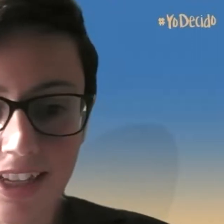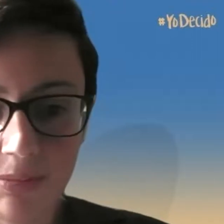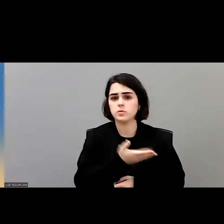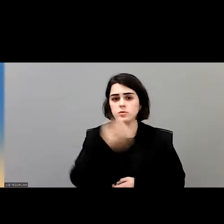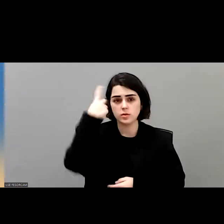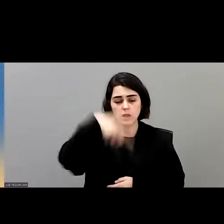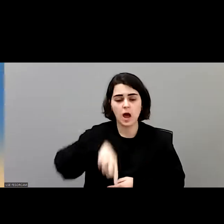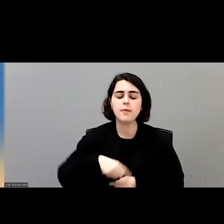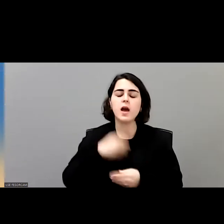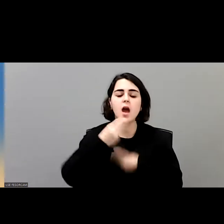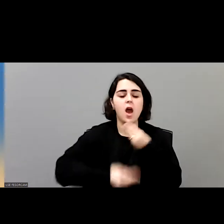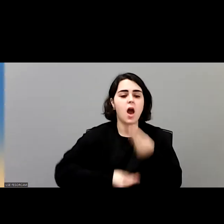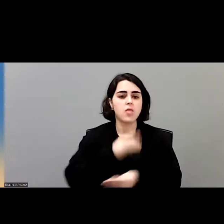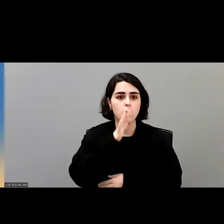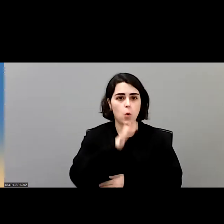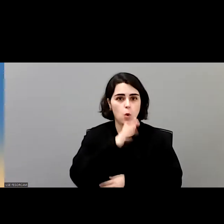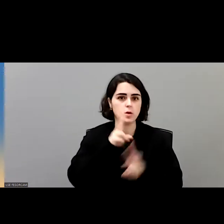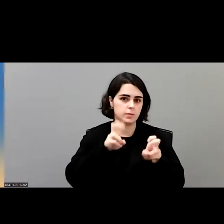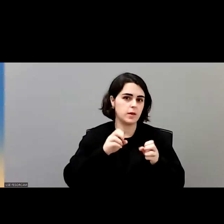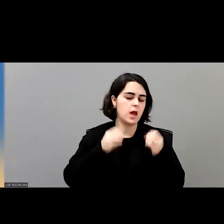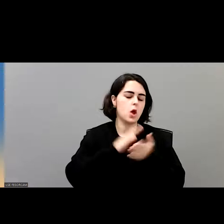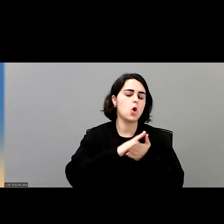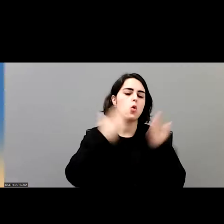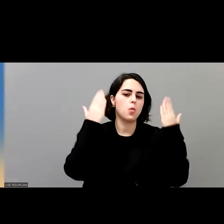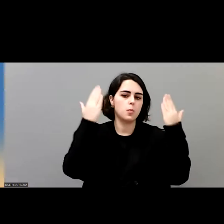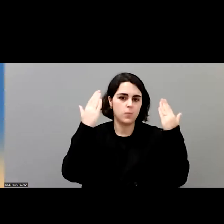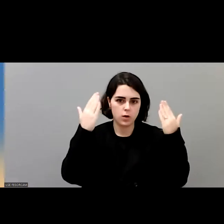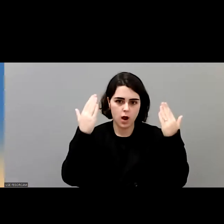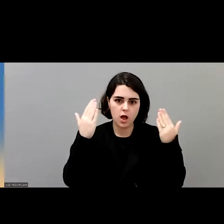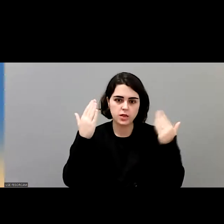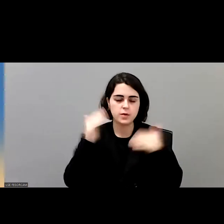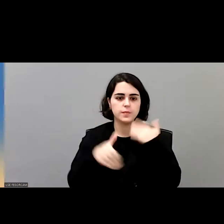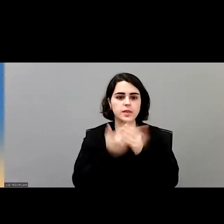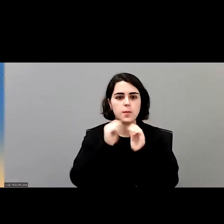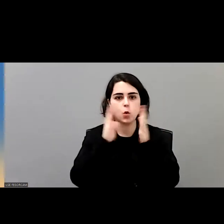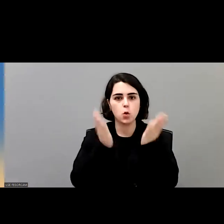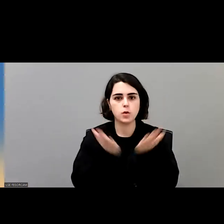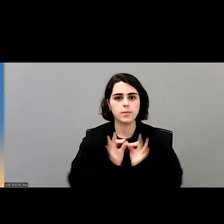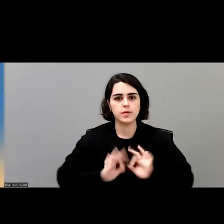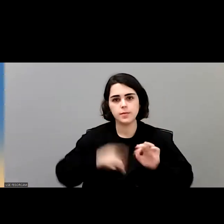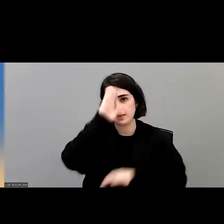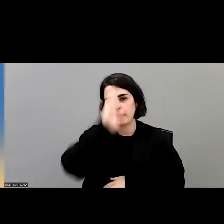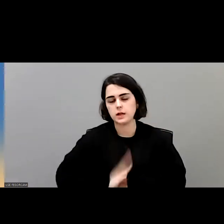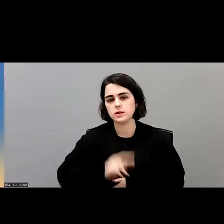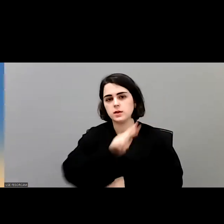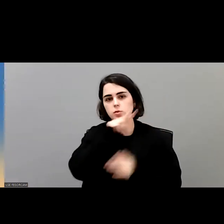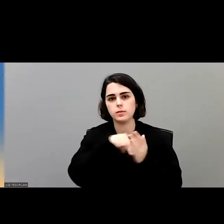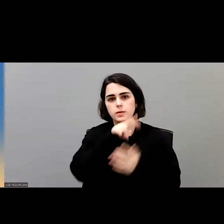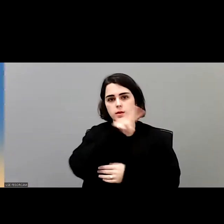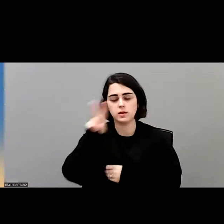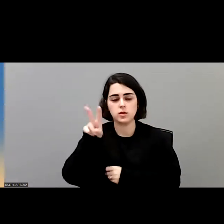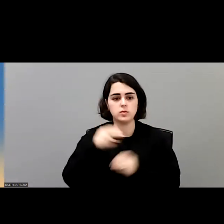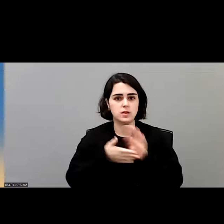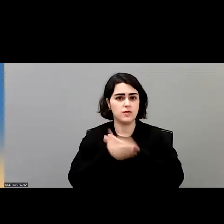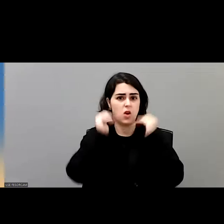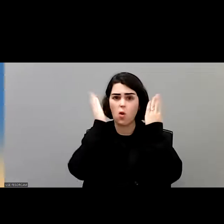se realiza con motivo de la conmemoración del Día Mundial de la Parálisis Cerebral 2022, un